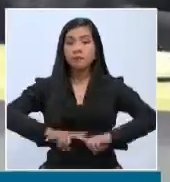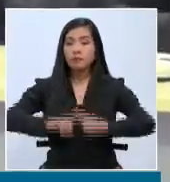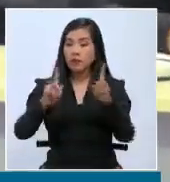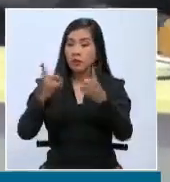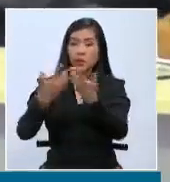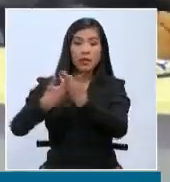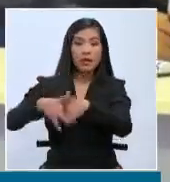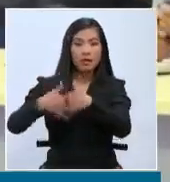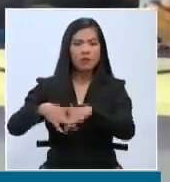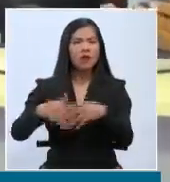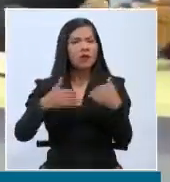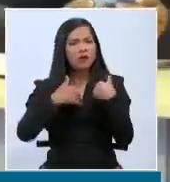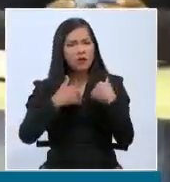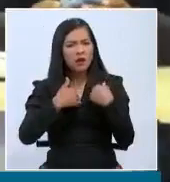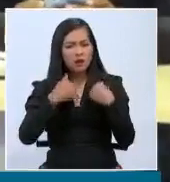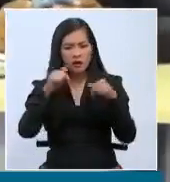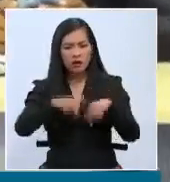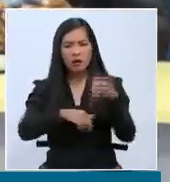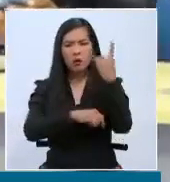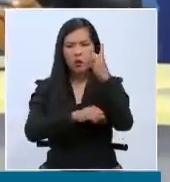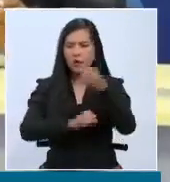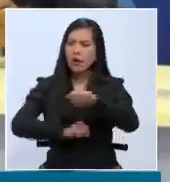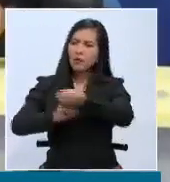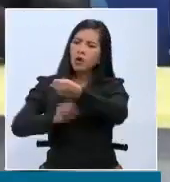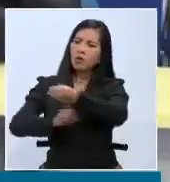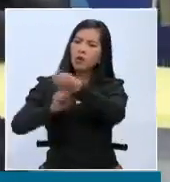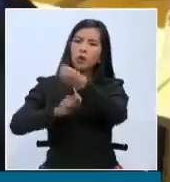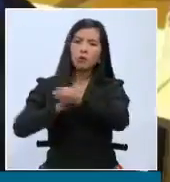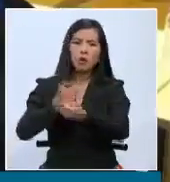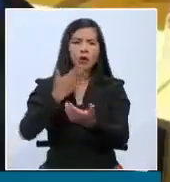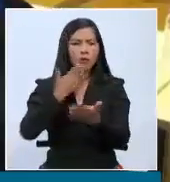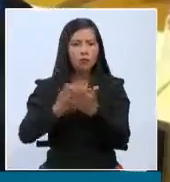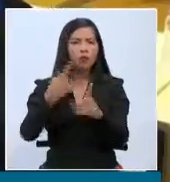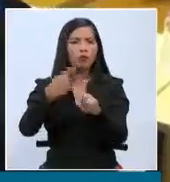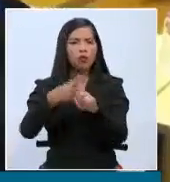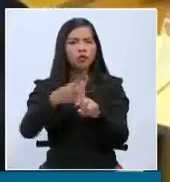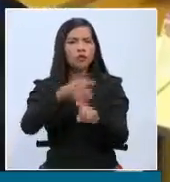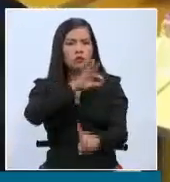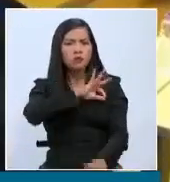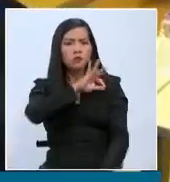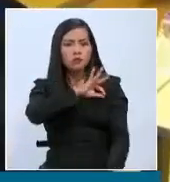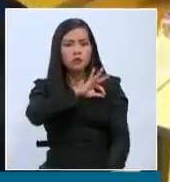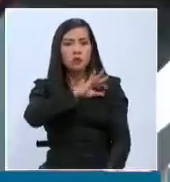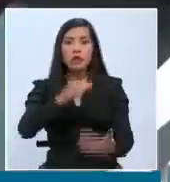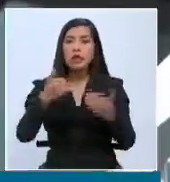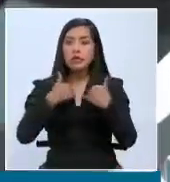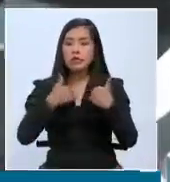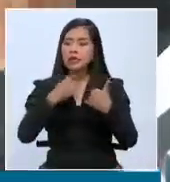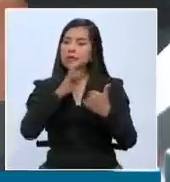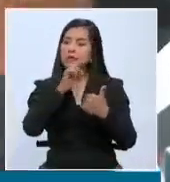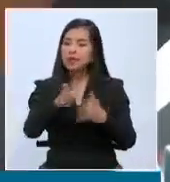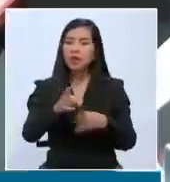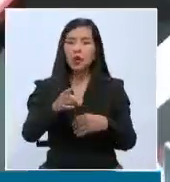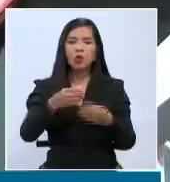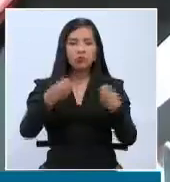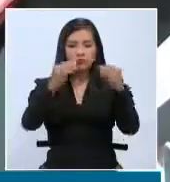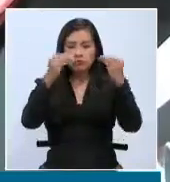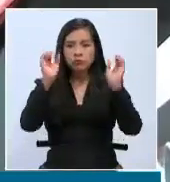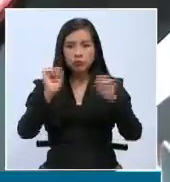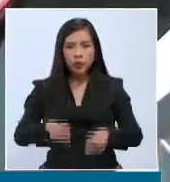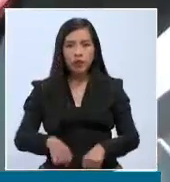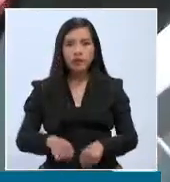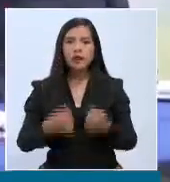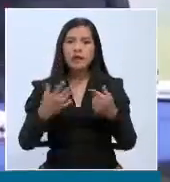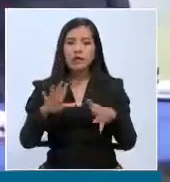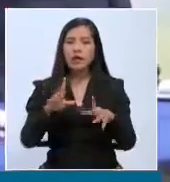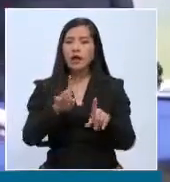tienen grandes ventajas en el país. Tienen un mercado interno seguro, tienen subvención a distintos artículos en el